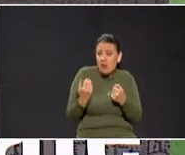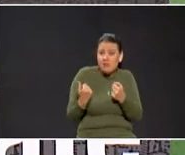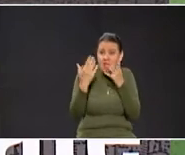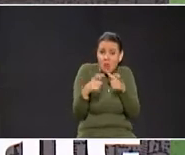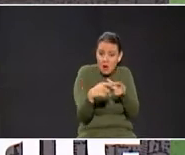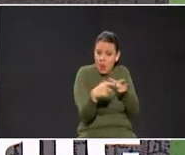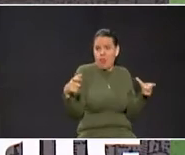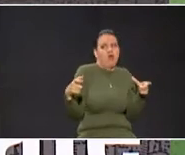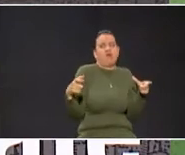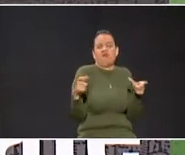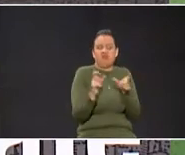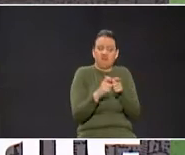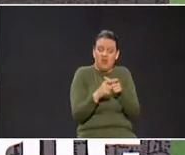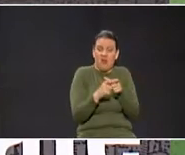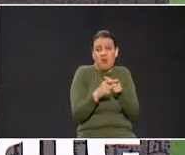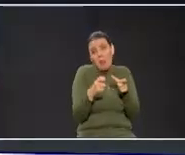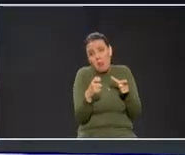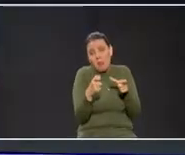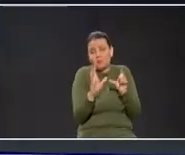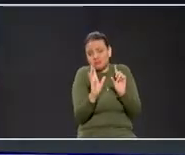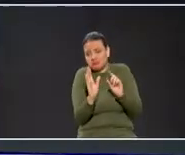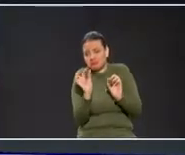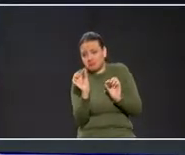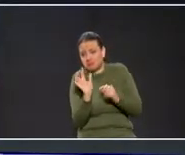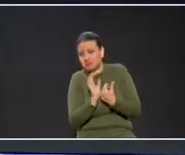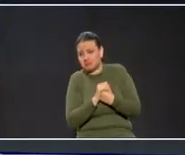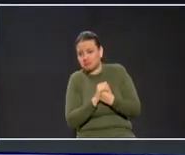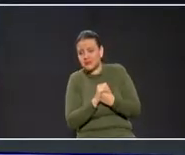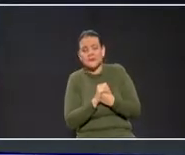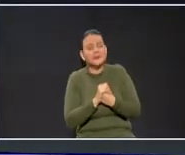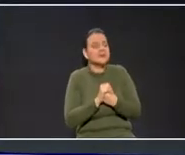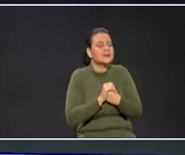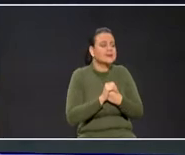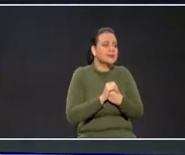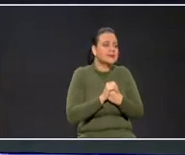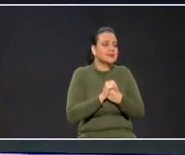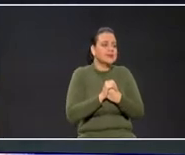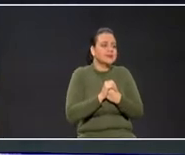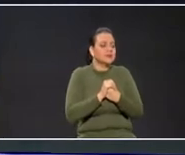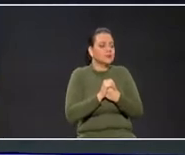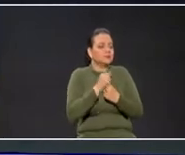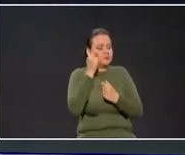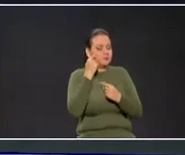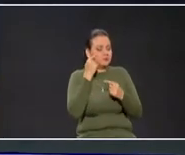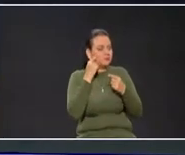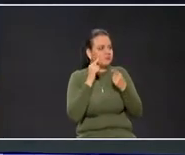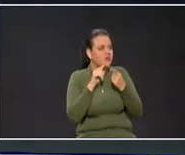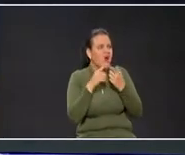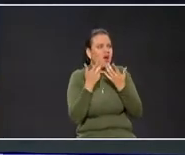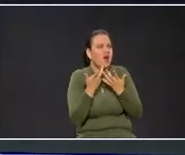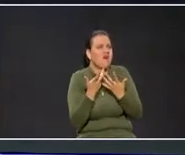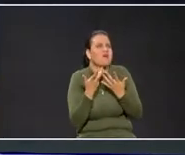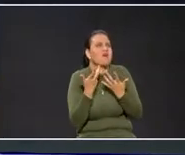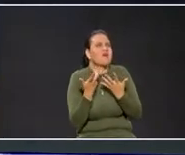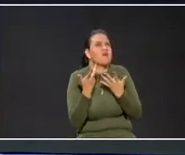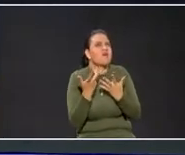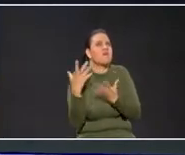desempleo tan alto que tiene medellín precisamente lo que se trata es de cómo recoger una parte importante que